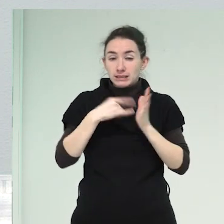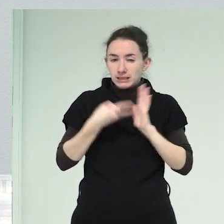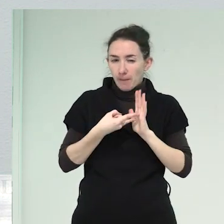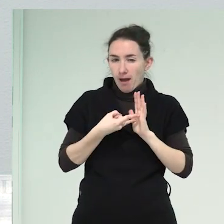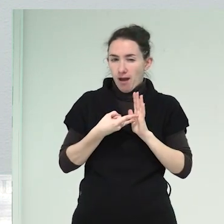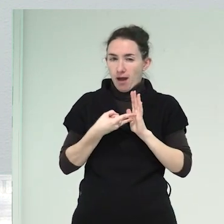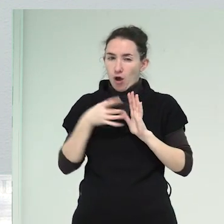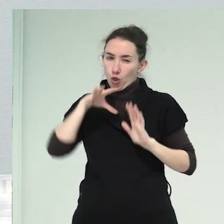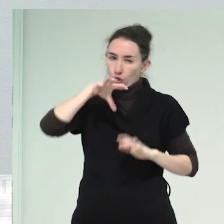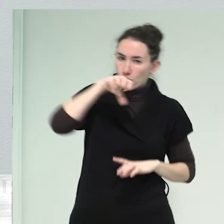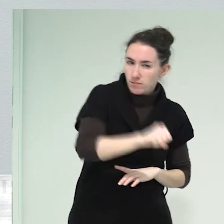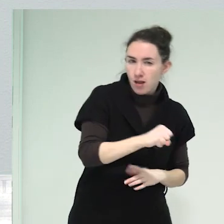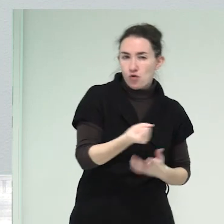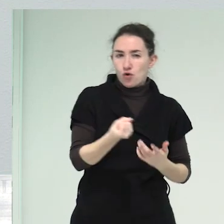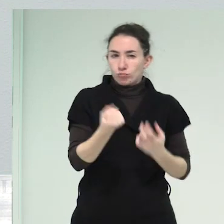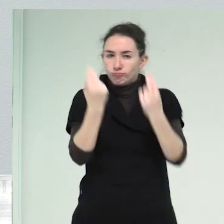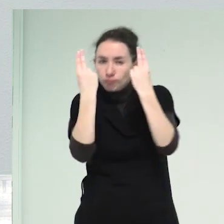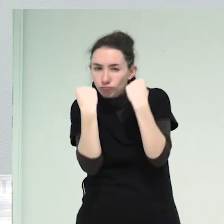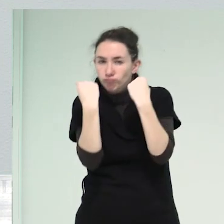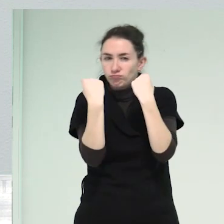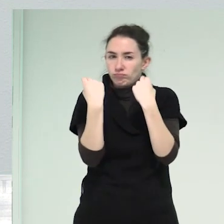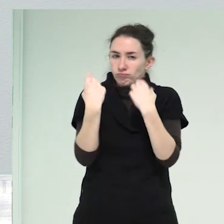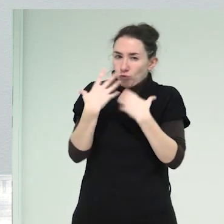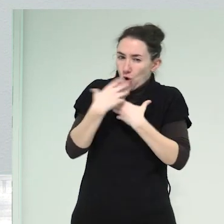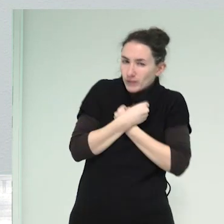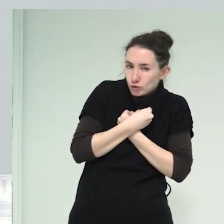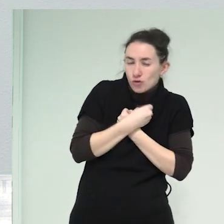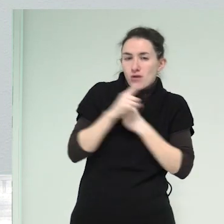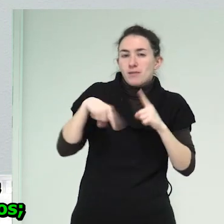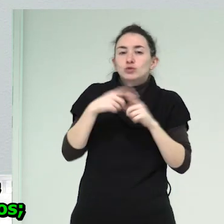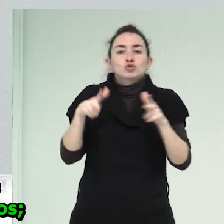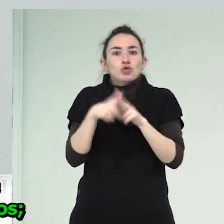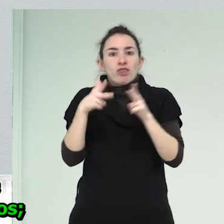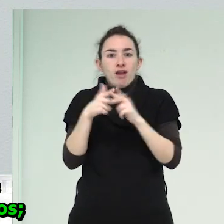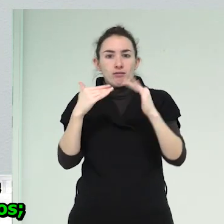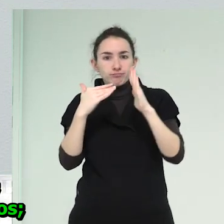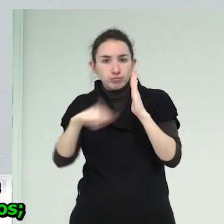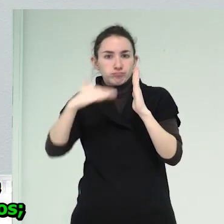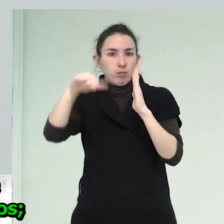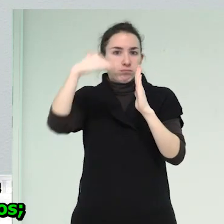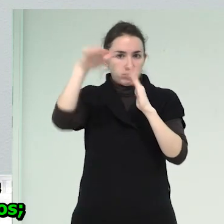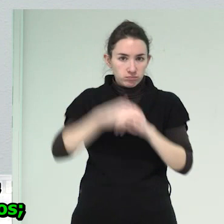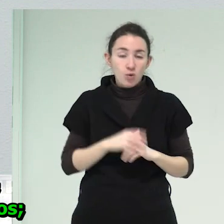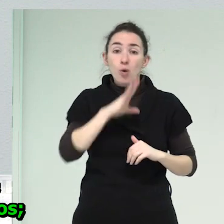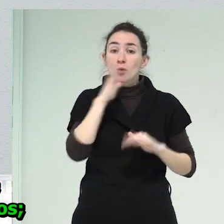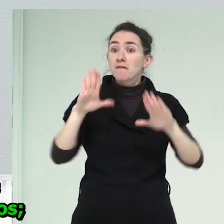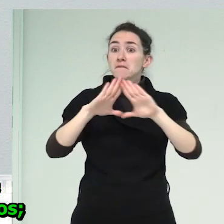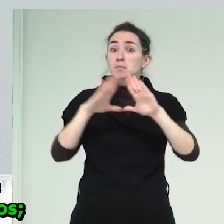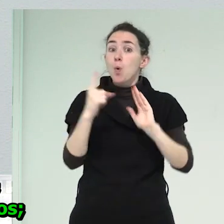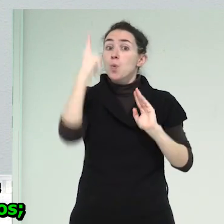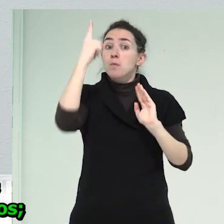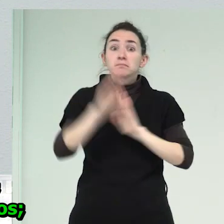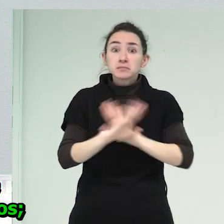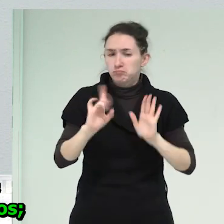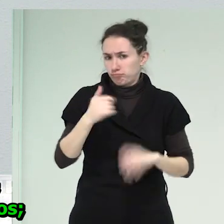dominación, de opresión, subordinación y jerarquización social. Porque no hay un solo feminismo. Yo pienso